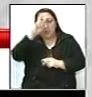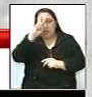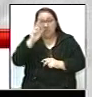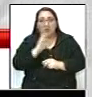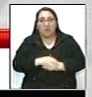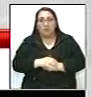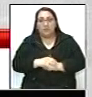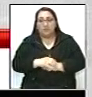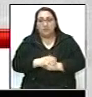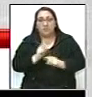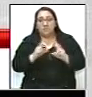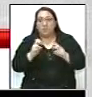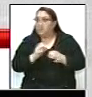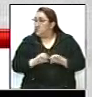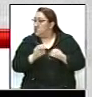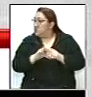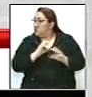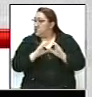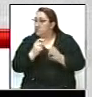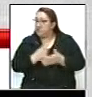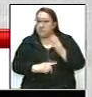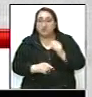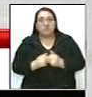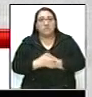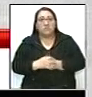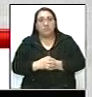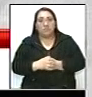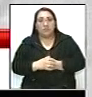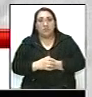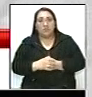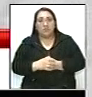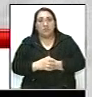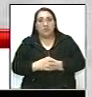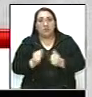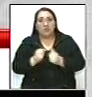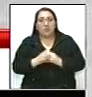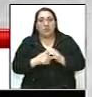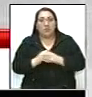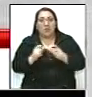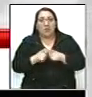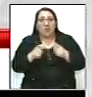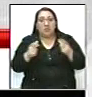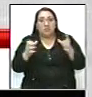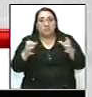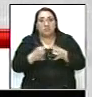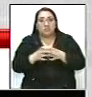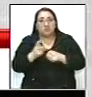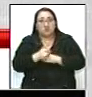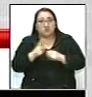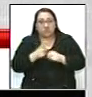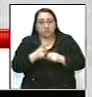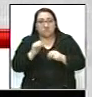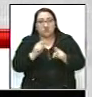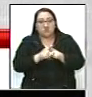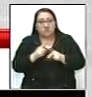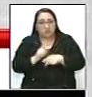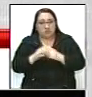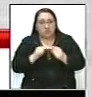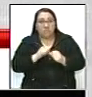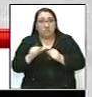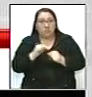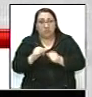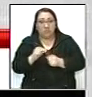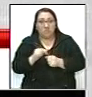Uno de los temas en discusión fue el referido a los macro y micro distritos y también al